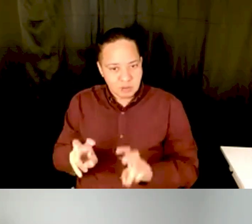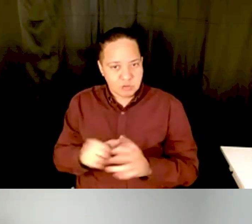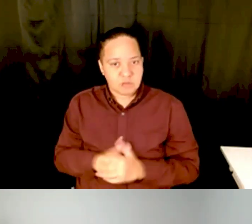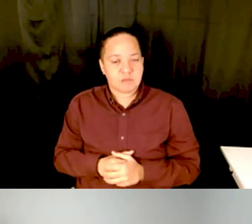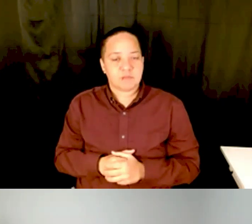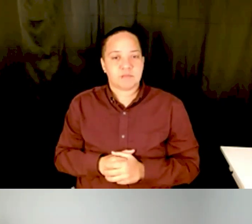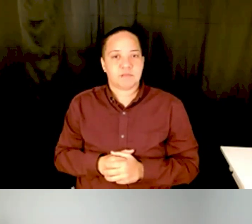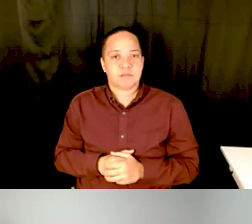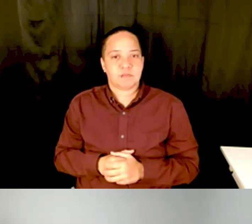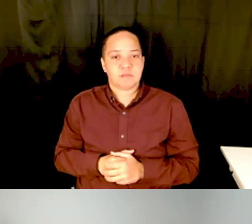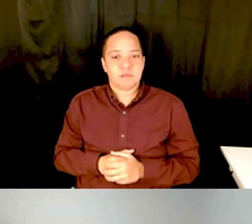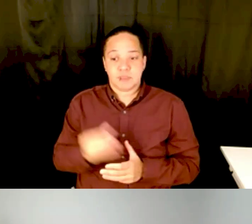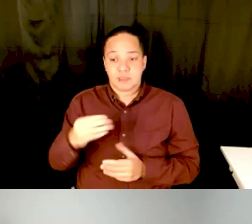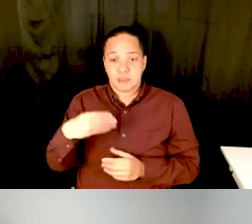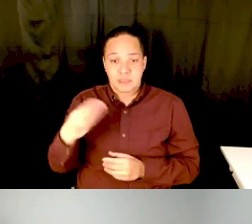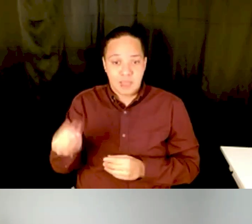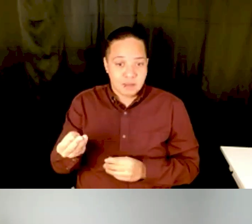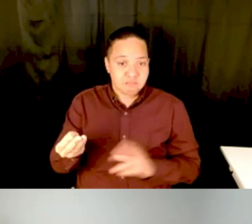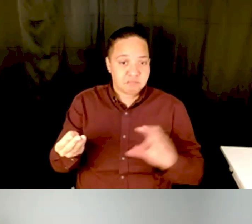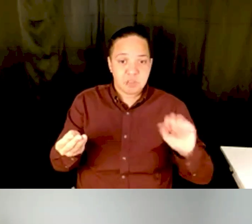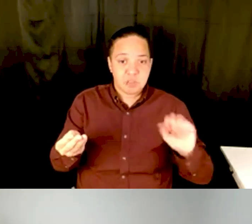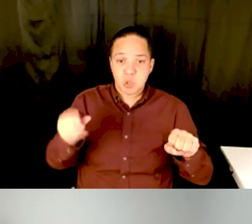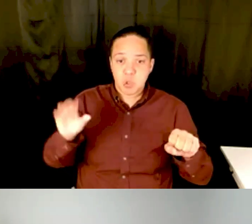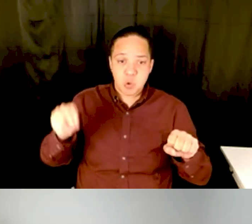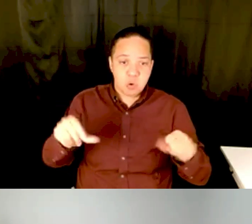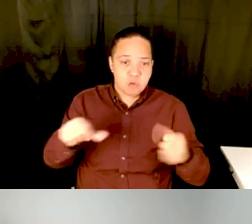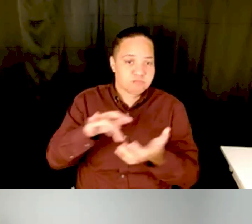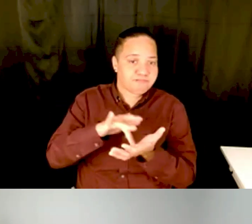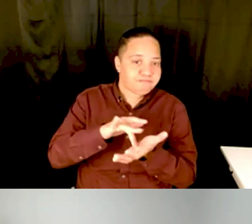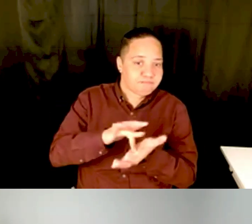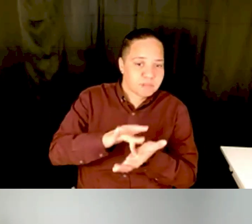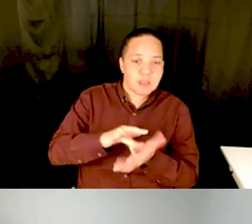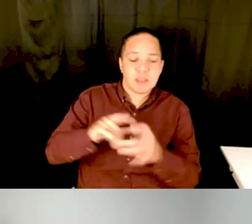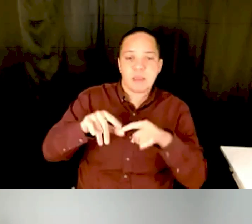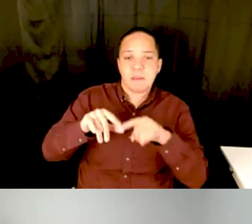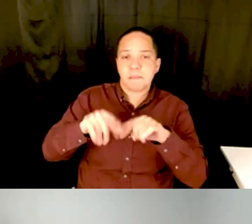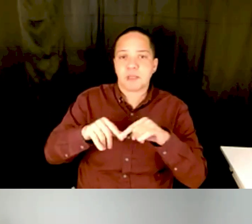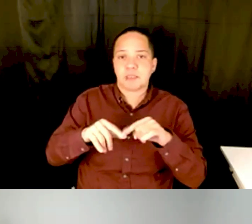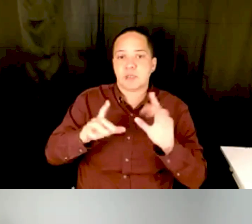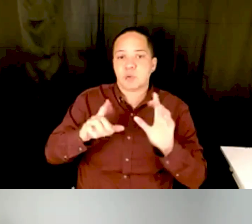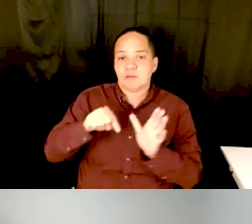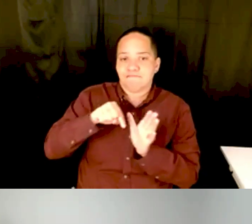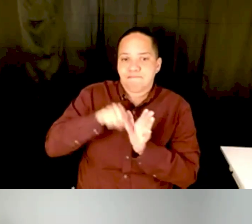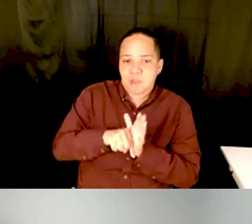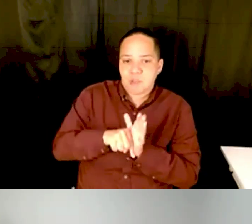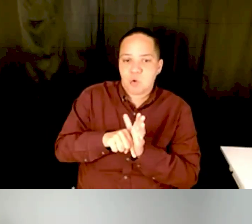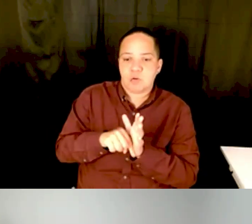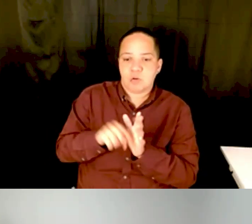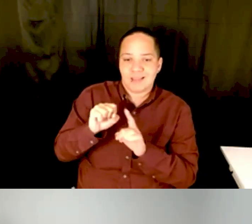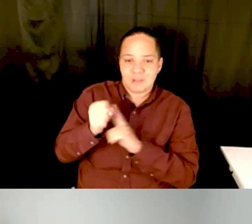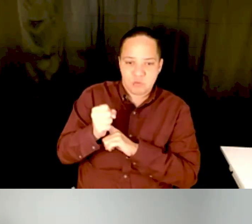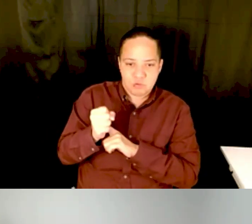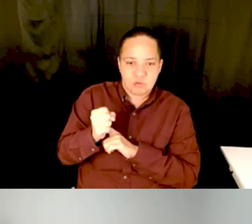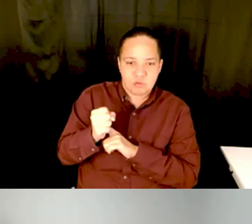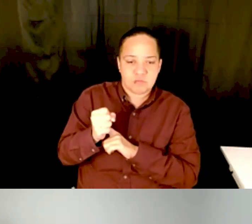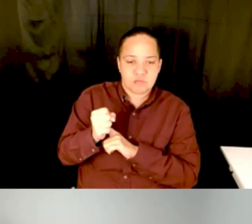el dar o no dar un medicamento va a depender de cuán grave o en qué estadio o qué grado